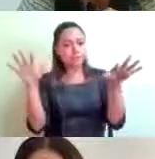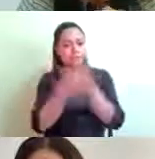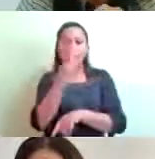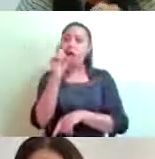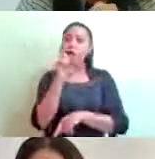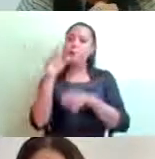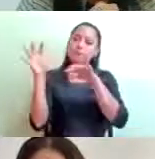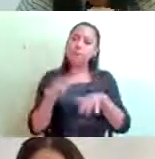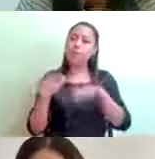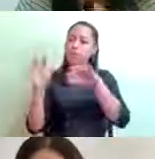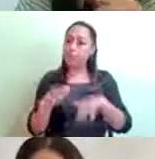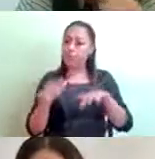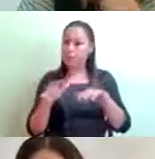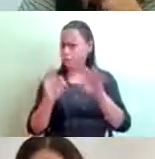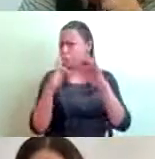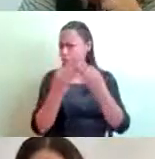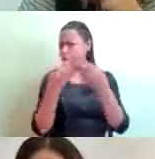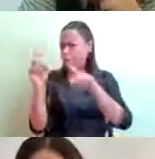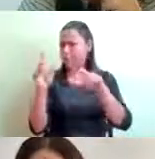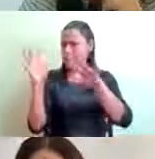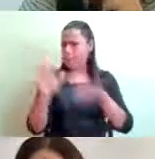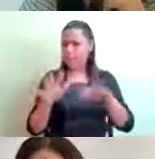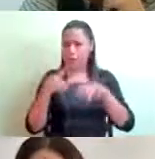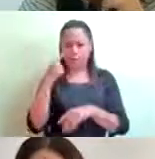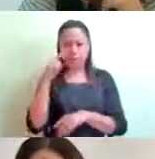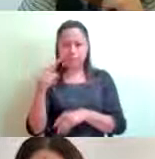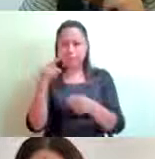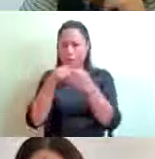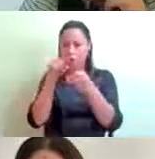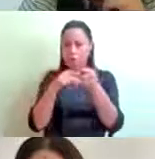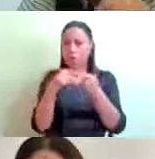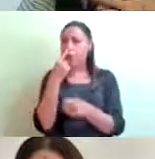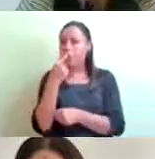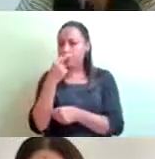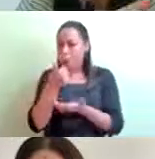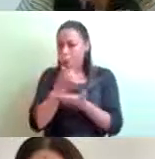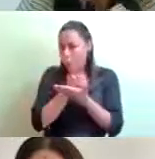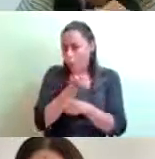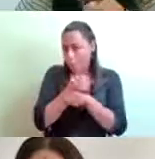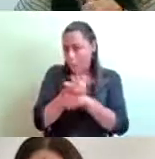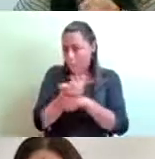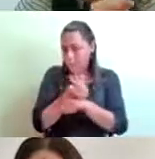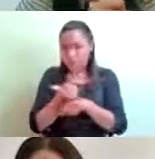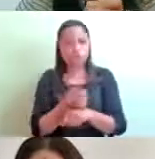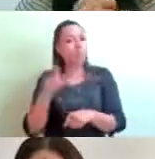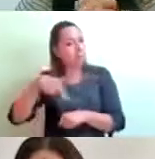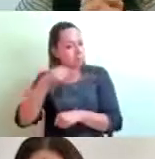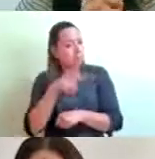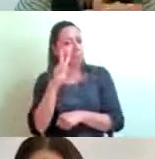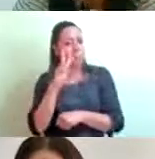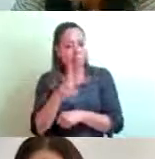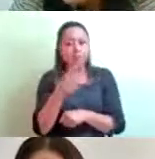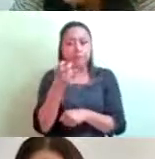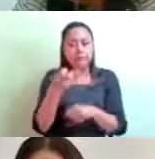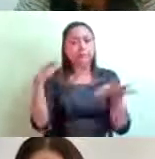lluvia, vean pues el color rojo y amarillo implica pues estos cambios